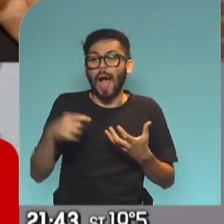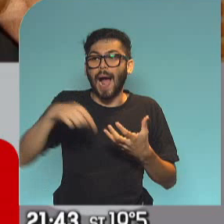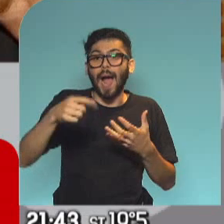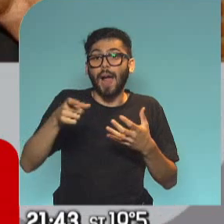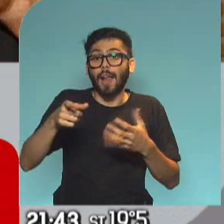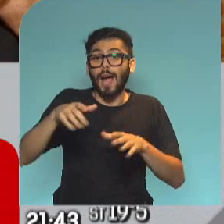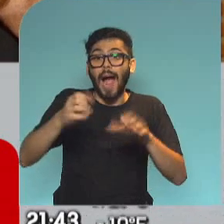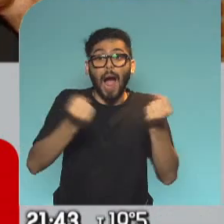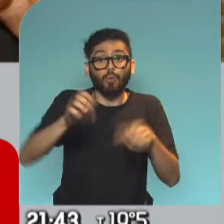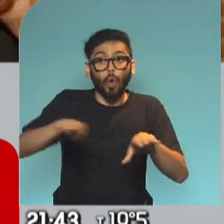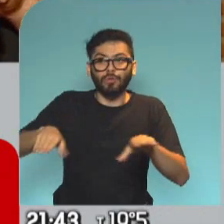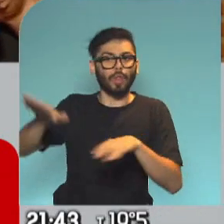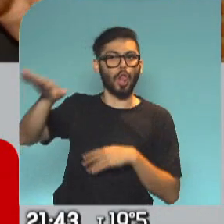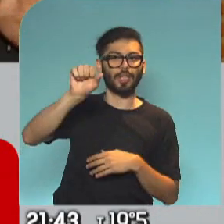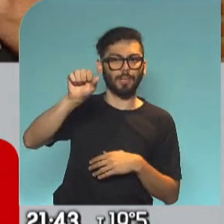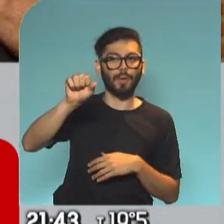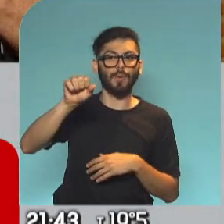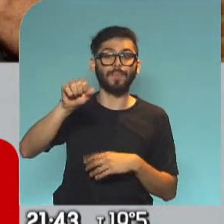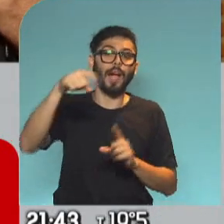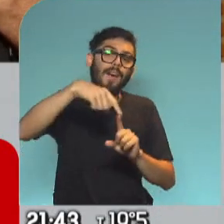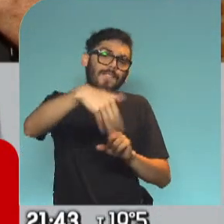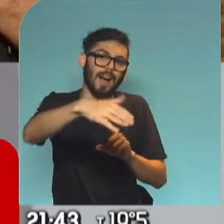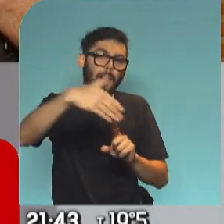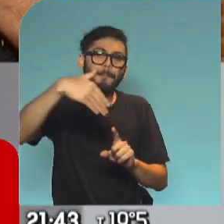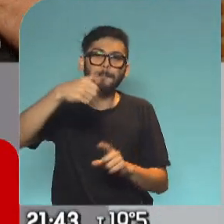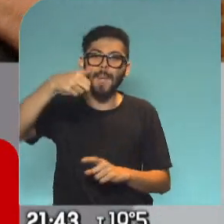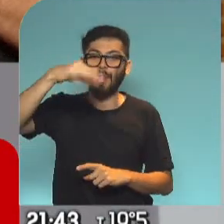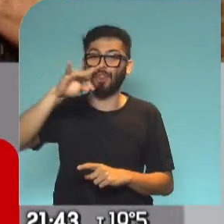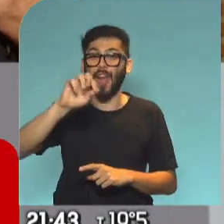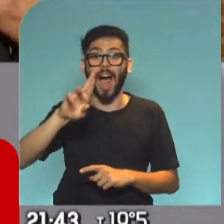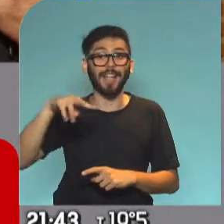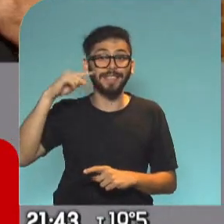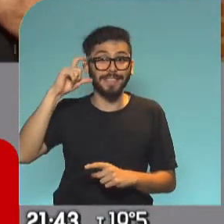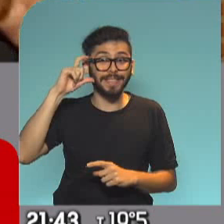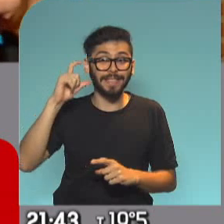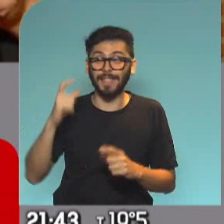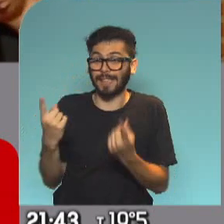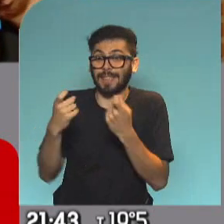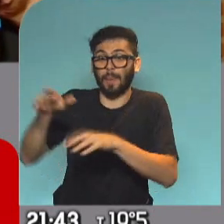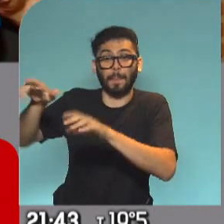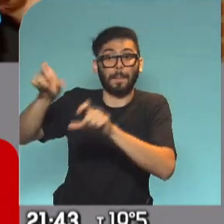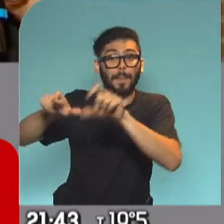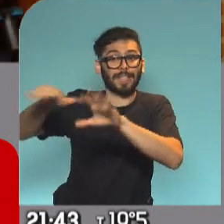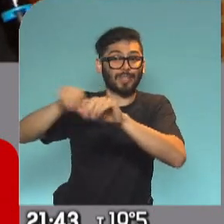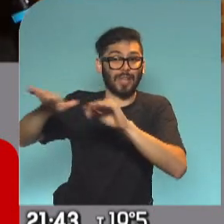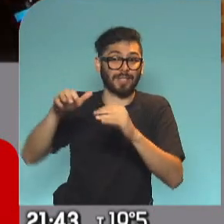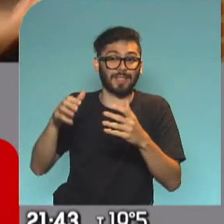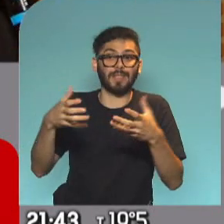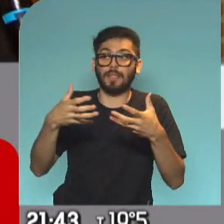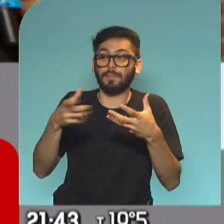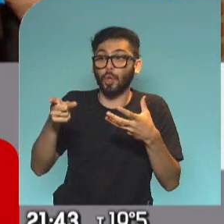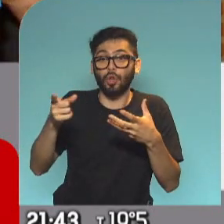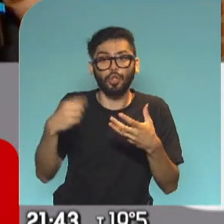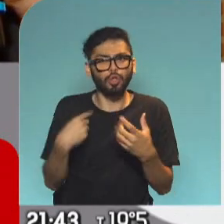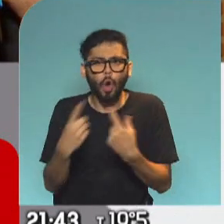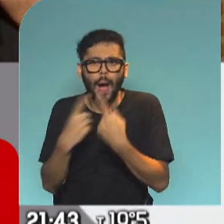estrenar en el espectáculo presencial en Mandarin, esto nos permite recontratar gente y abrir el espectro de trabajo. Pero recién estaba